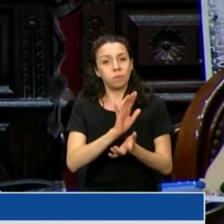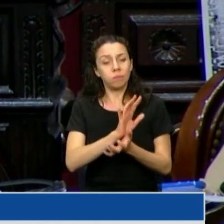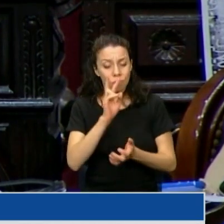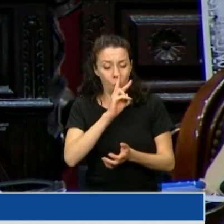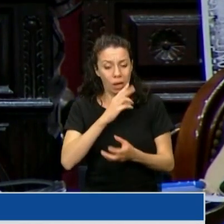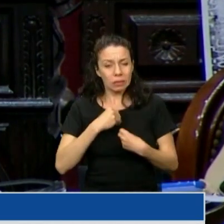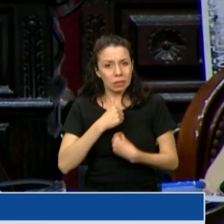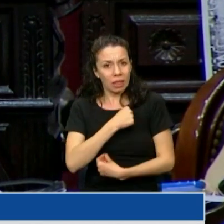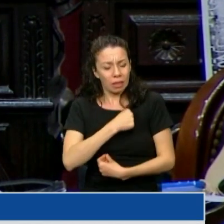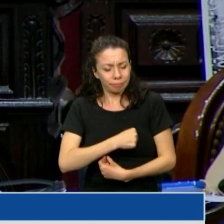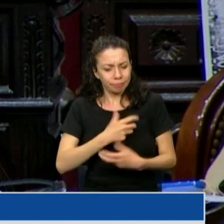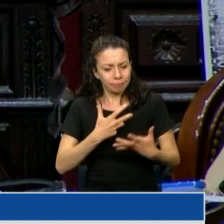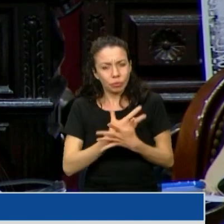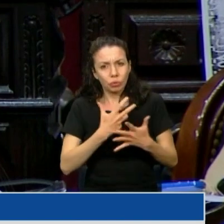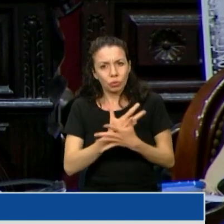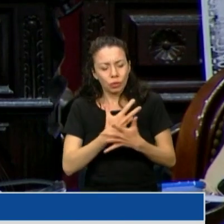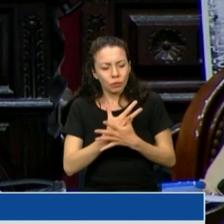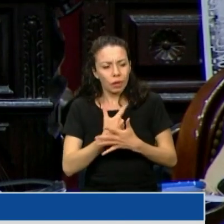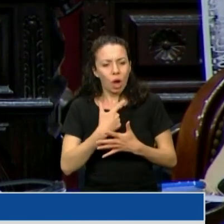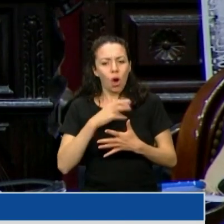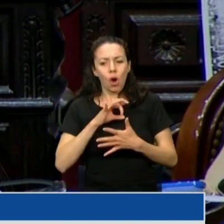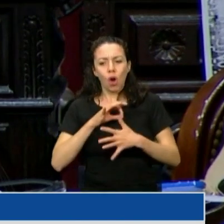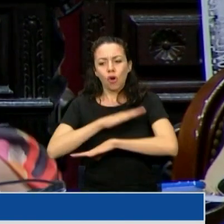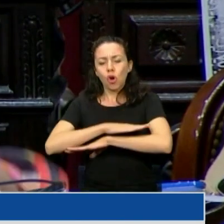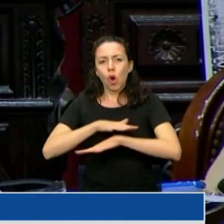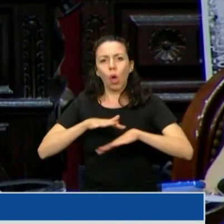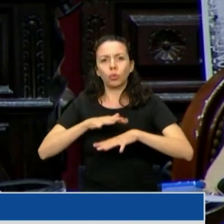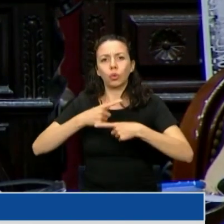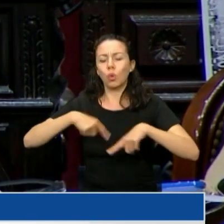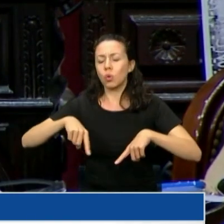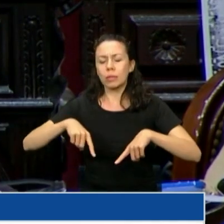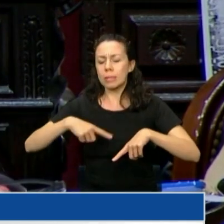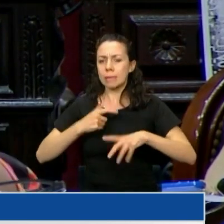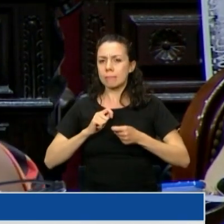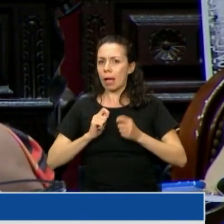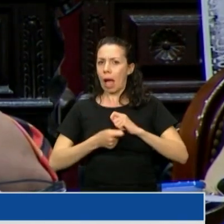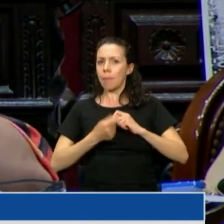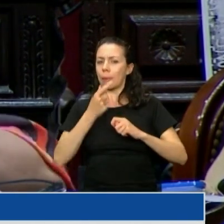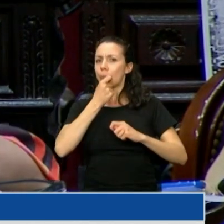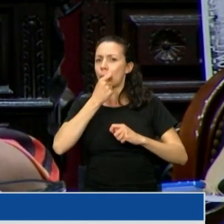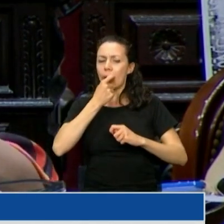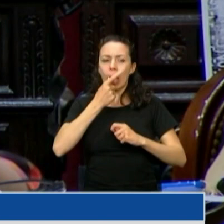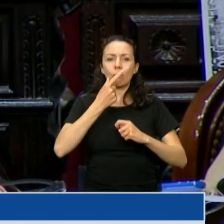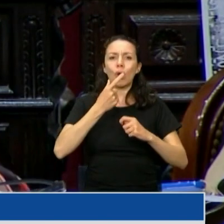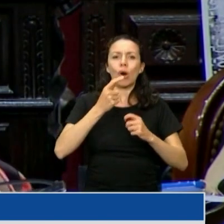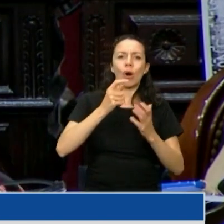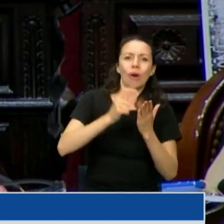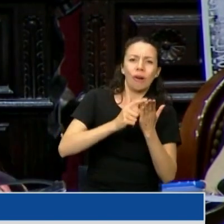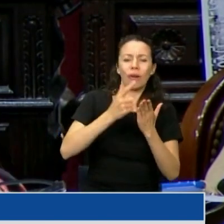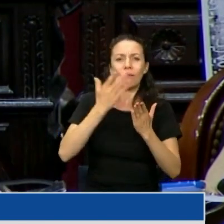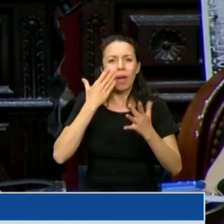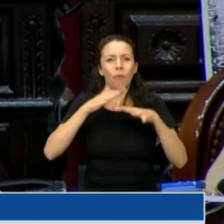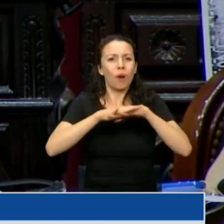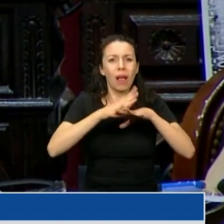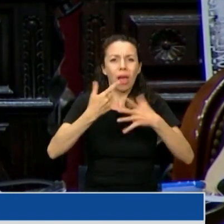mujeres, de hacer que cambien conductas, de que de repente no salgan de las redes sociales o no se animen a plantear las cosas como las piensan y las